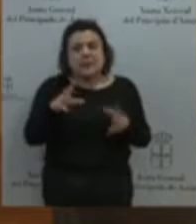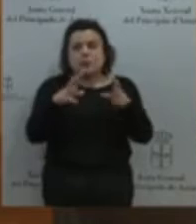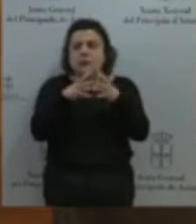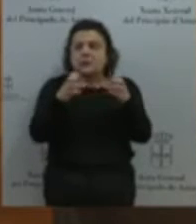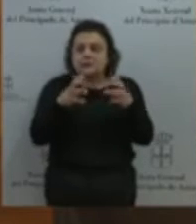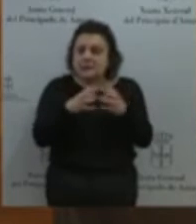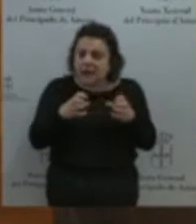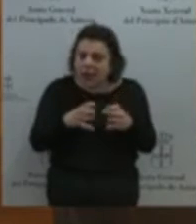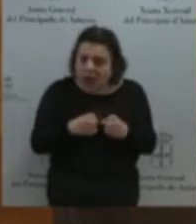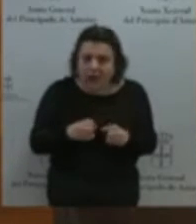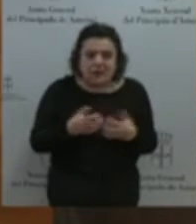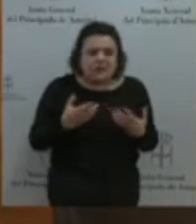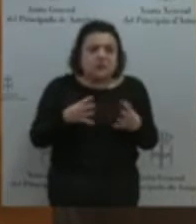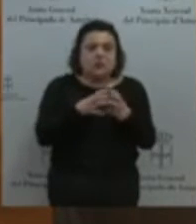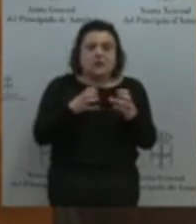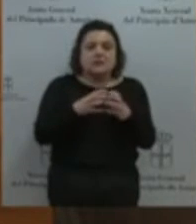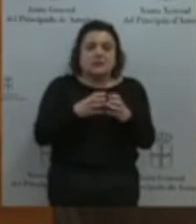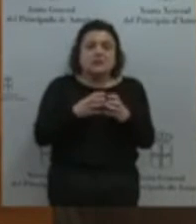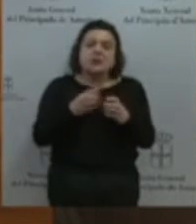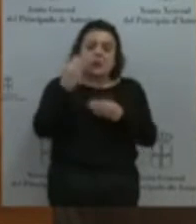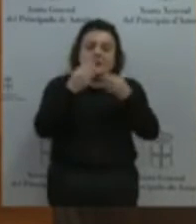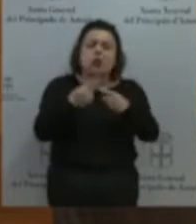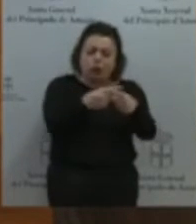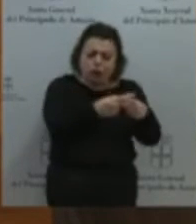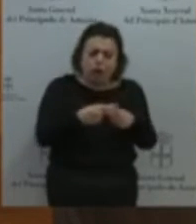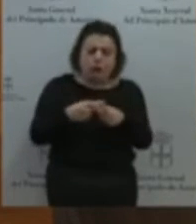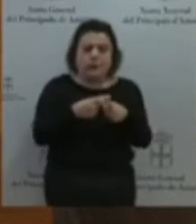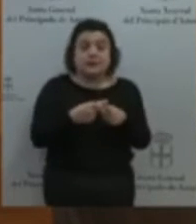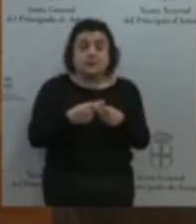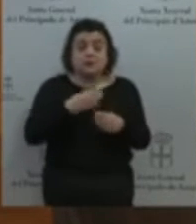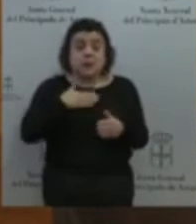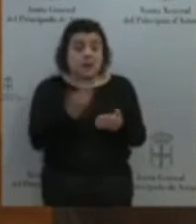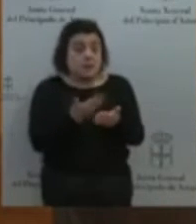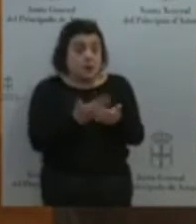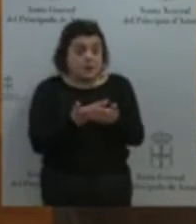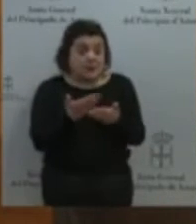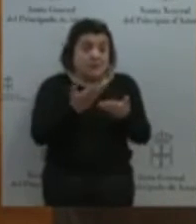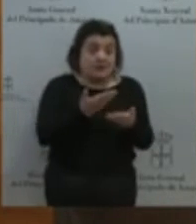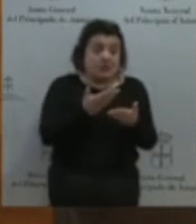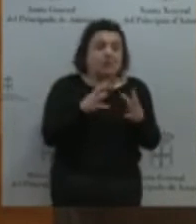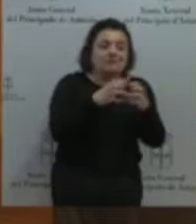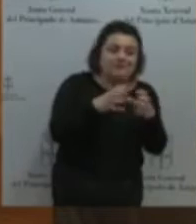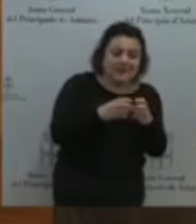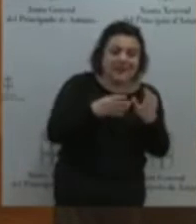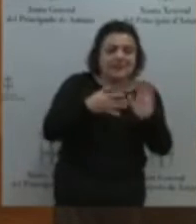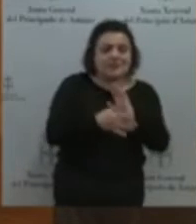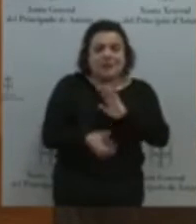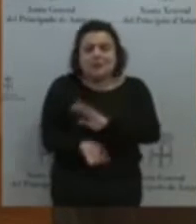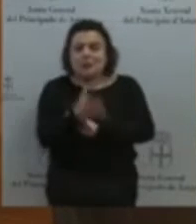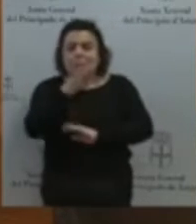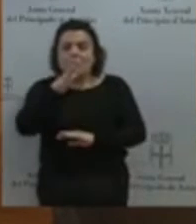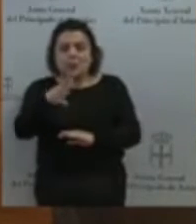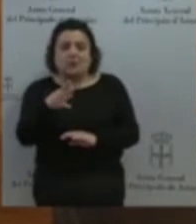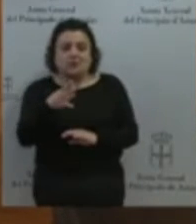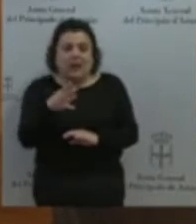¿no? Esta propuesta, esta invitación y este anhelo yo creo que nacen de una evidencia que todos hemos vivido con especial fuerza quizás en estos 2